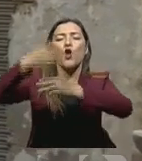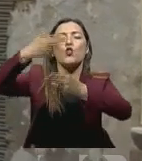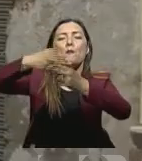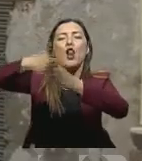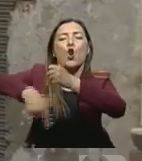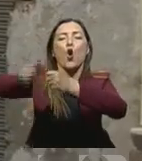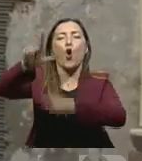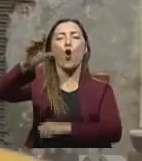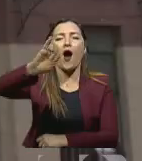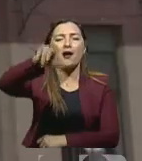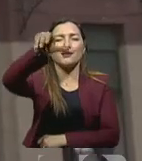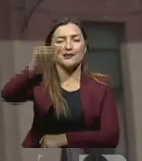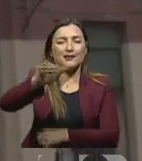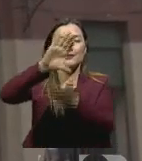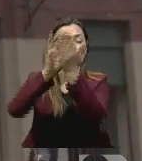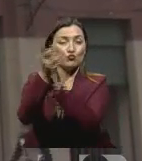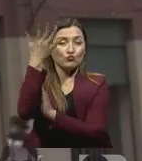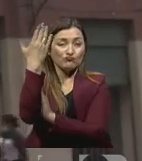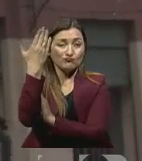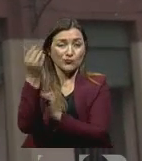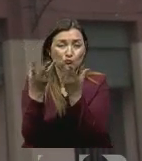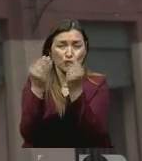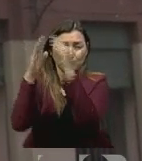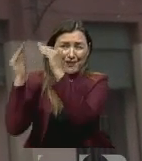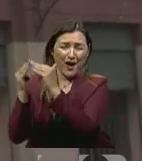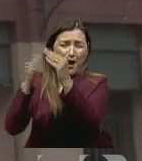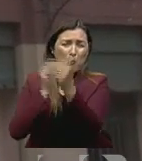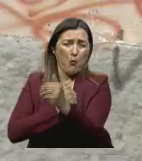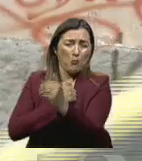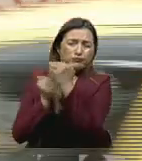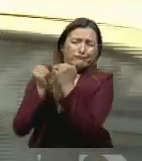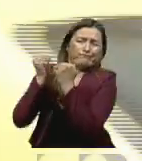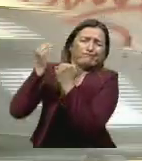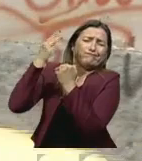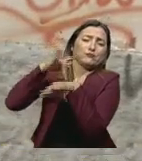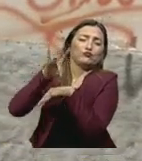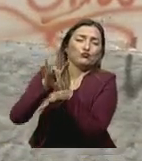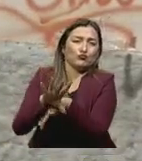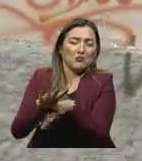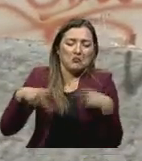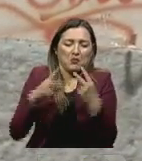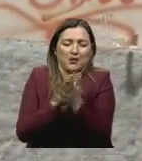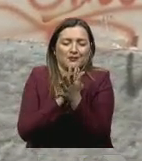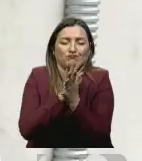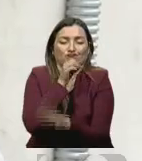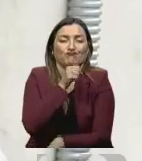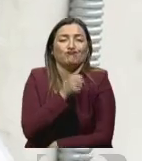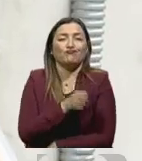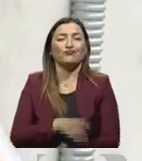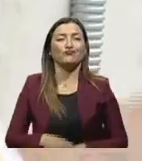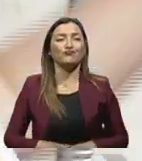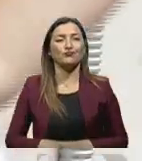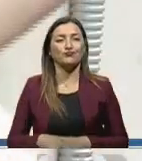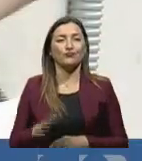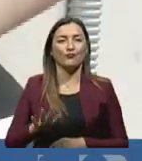que a lo largo de esta arteria viala y decenas de viviendas patrimoniales abandonadas deshabitadas y en deterioro en